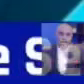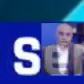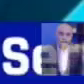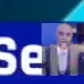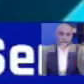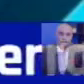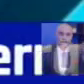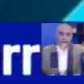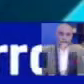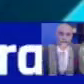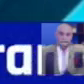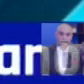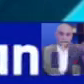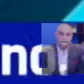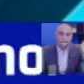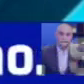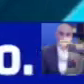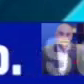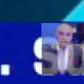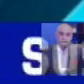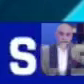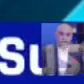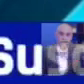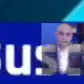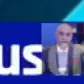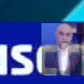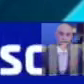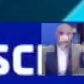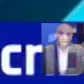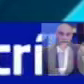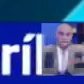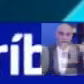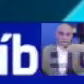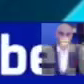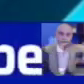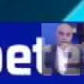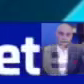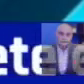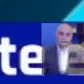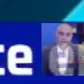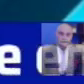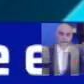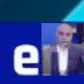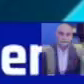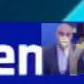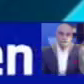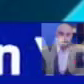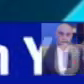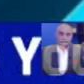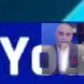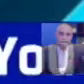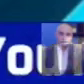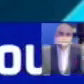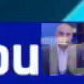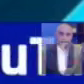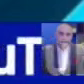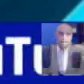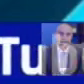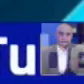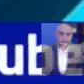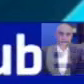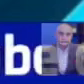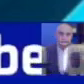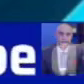Twitter, @Sevilla Crítico, en Facebook, Ricardo Sevilla, así nada más. En Los Datos Duros, hoy